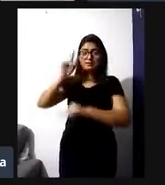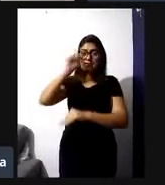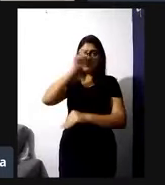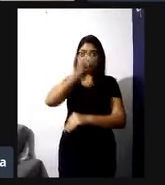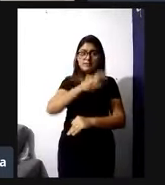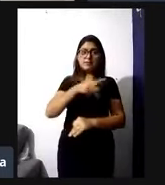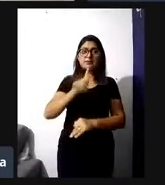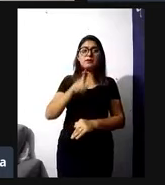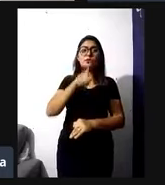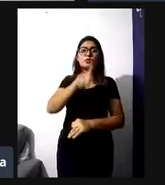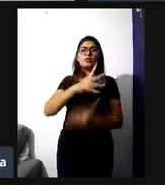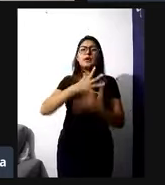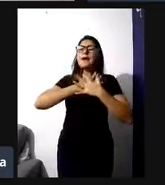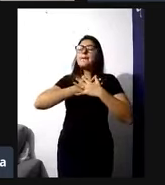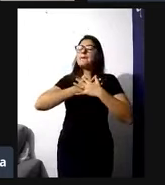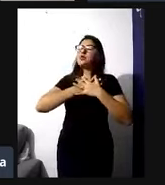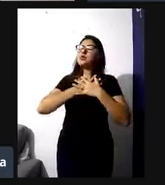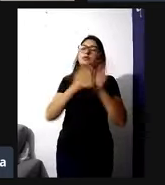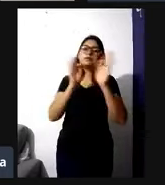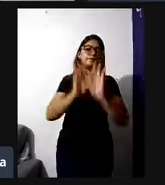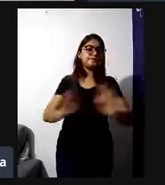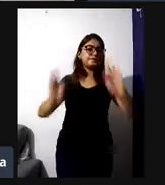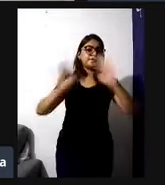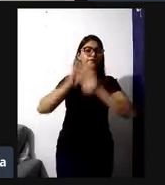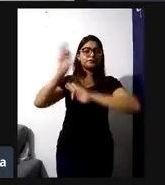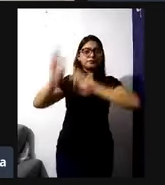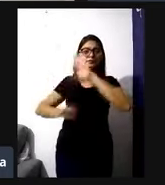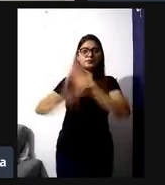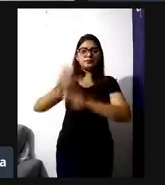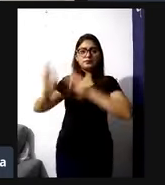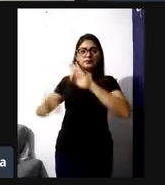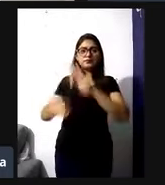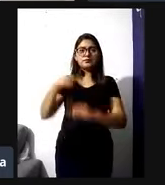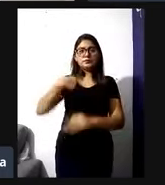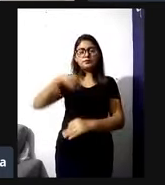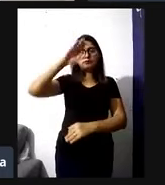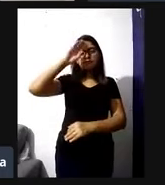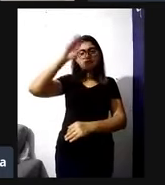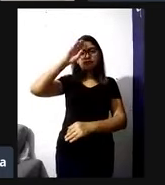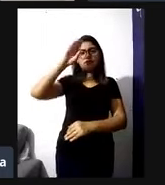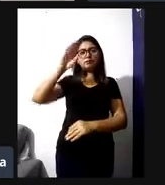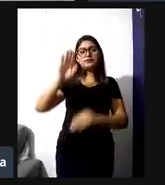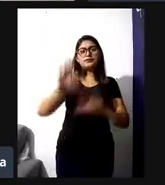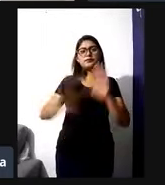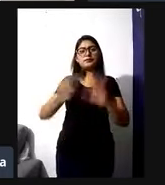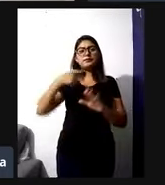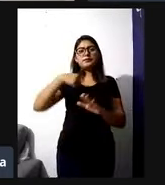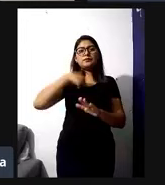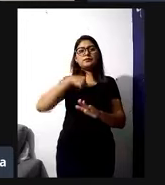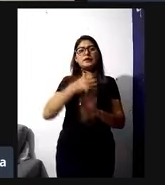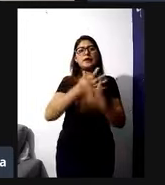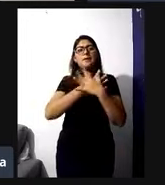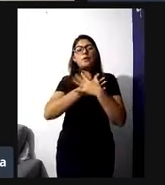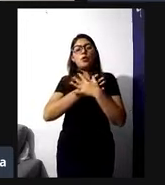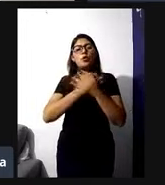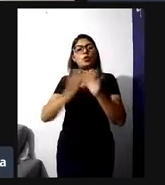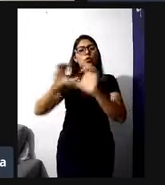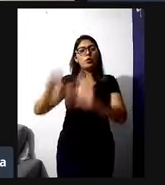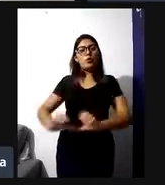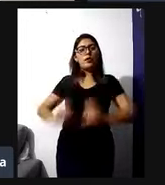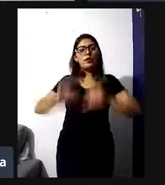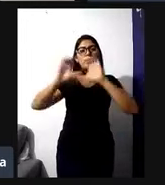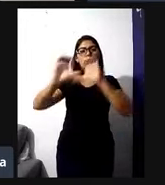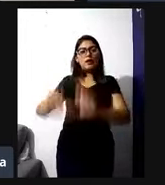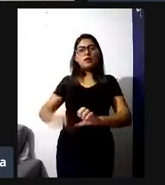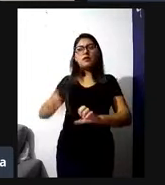ella lo sienta. Yo creo que lo que no podemos negar es cuando sentimos ese amor y ese cuidado. Cuando ella se sienta